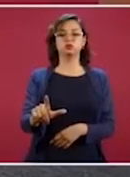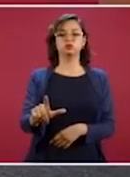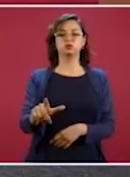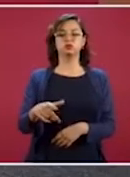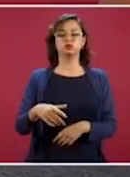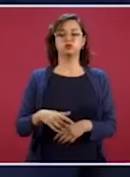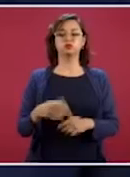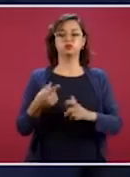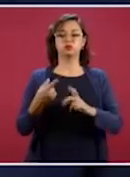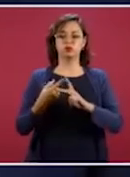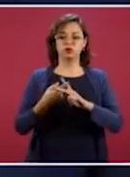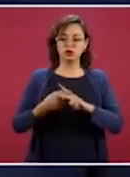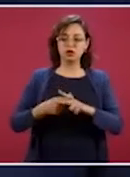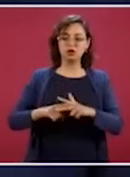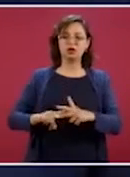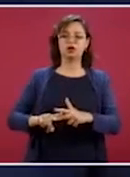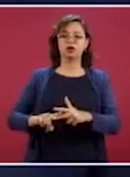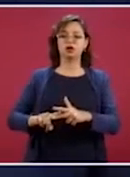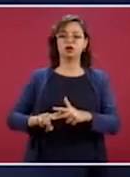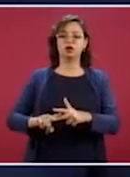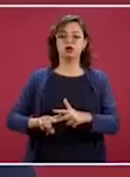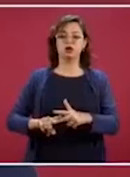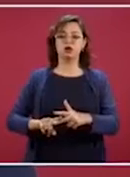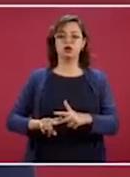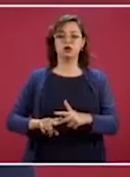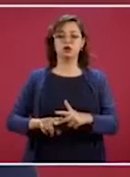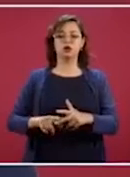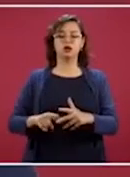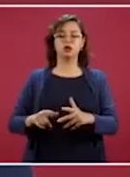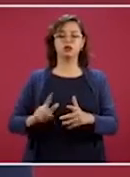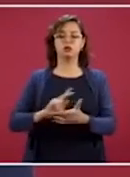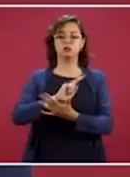va a empezar un programa,